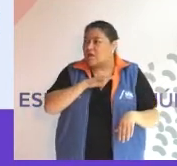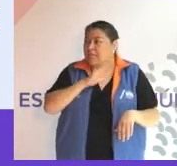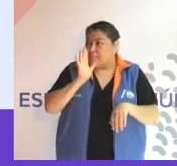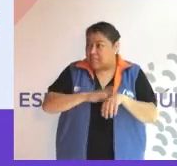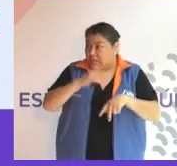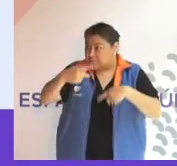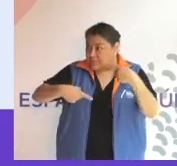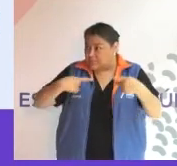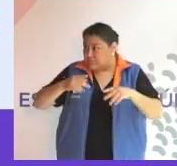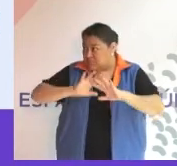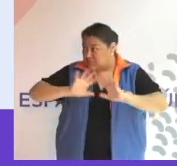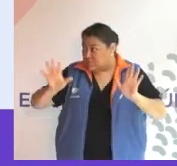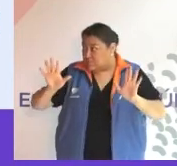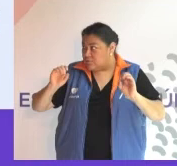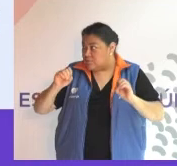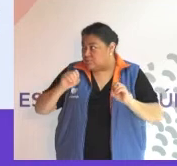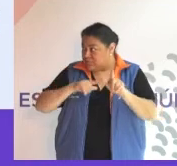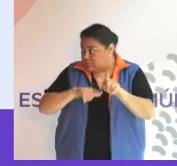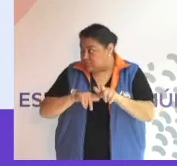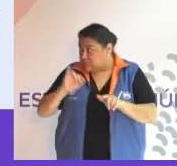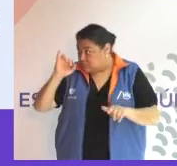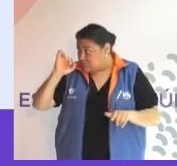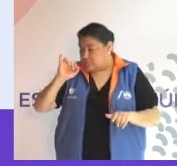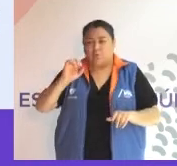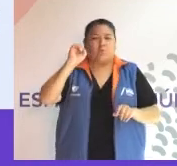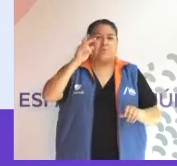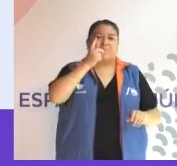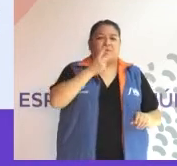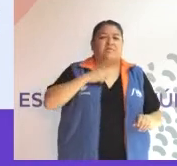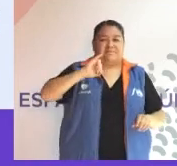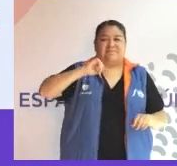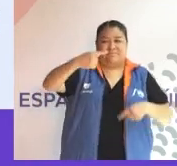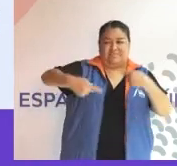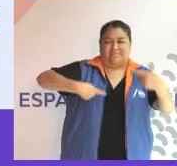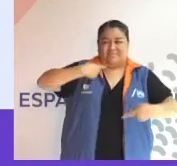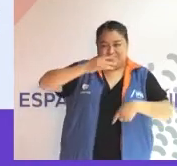par de preguntas más? ¿Sí? Ya me dijeron que sí.